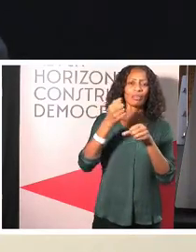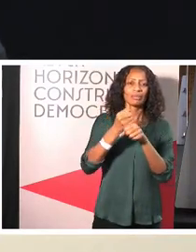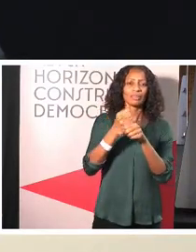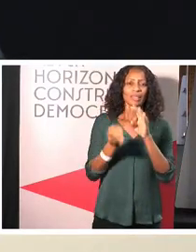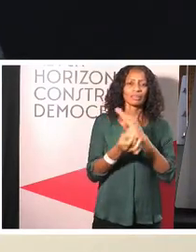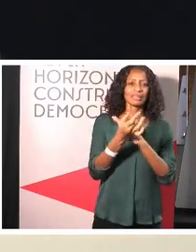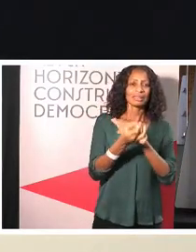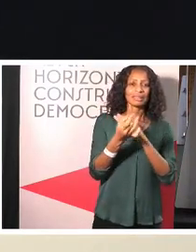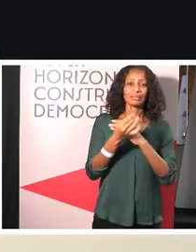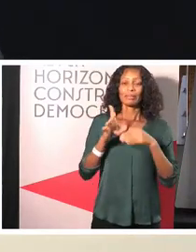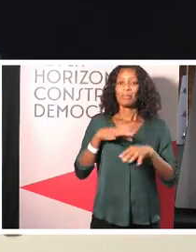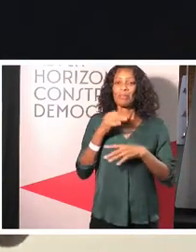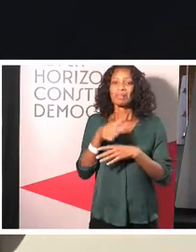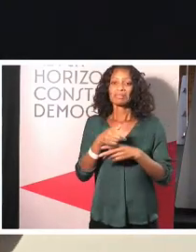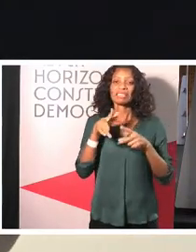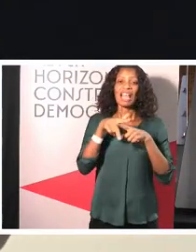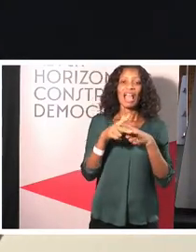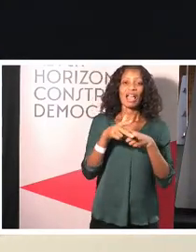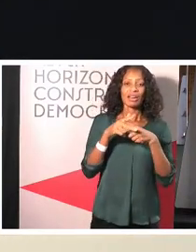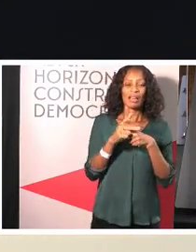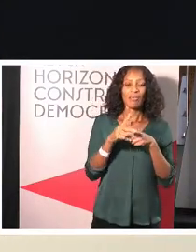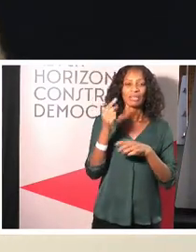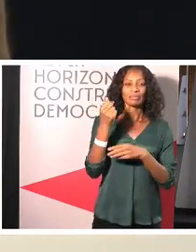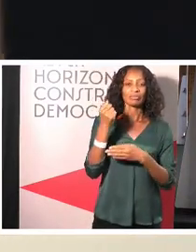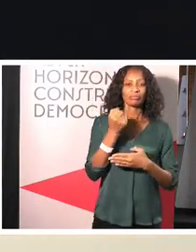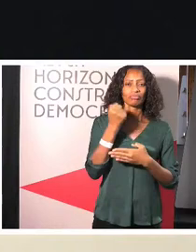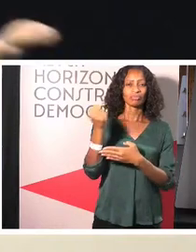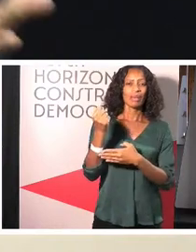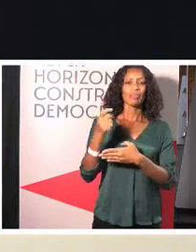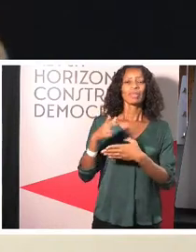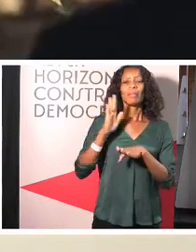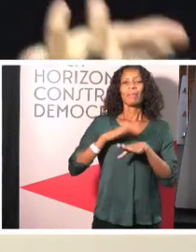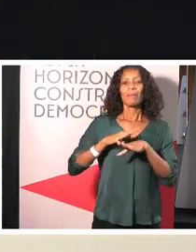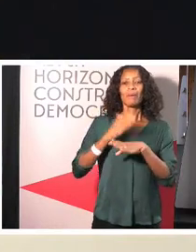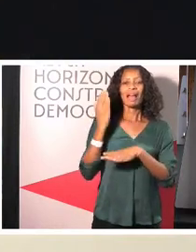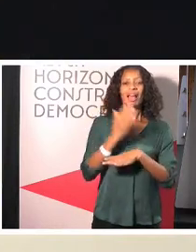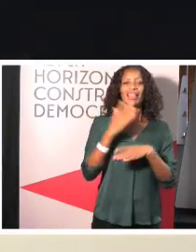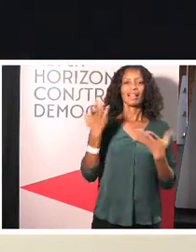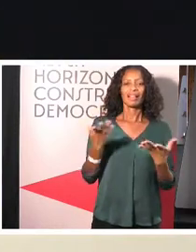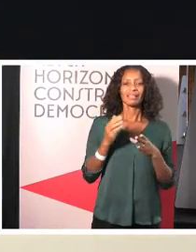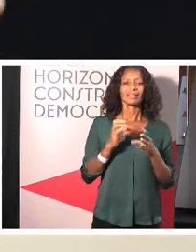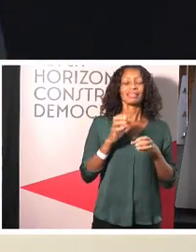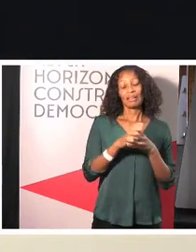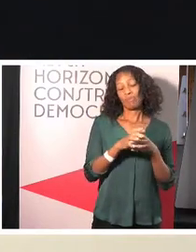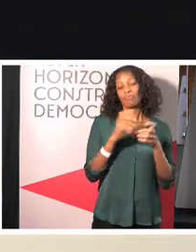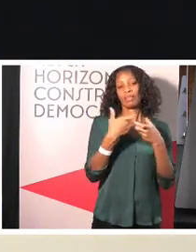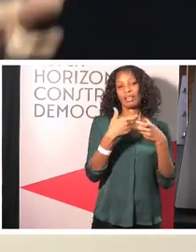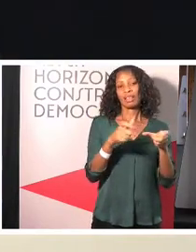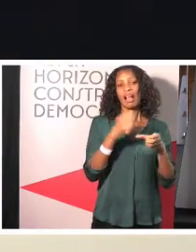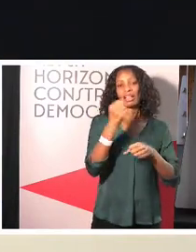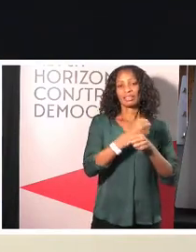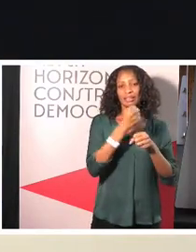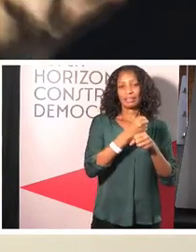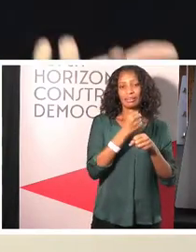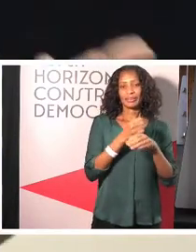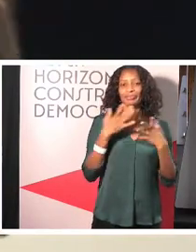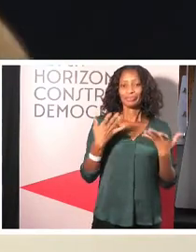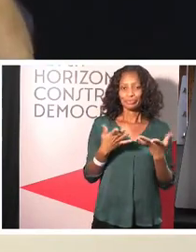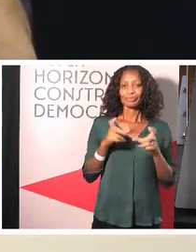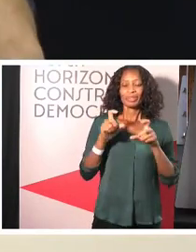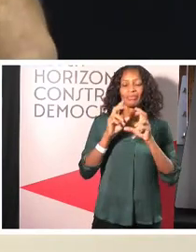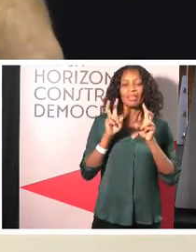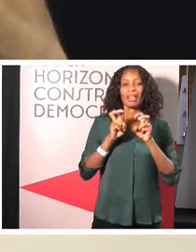las herramientas del capital para atacar a la clase obrera. Y, por último, el suceso más claro, que es la automatización. Es decir, el capitalismo, más en un momento de